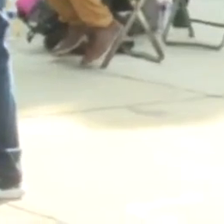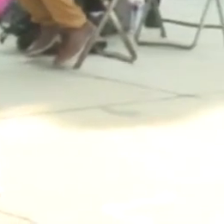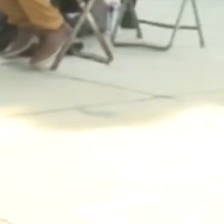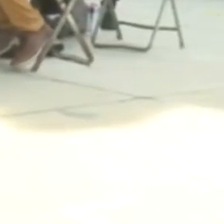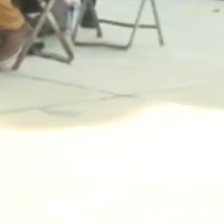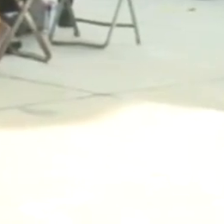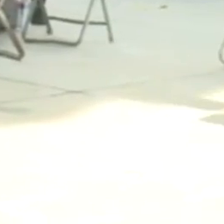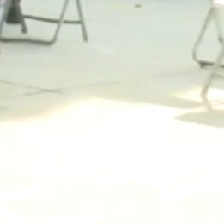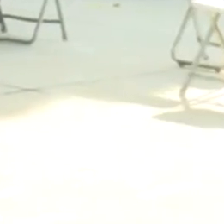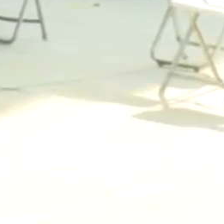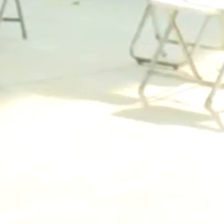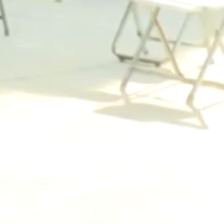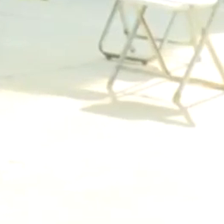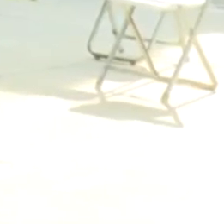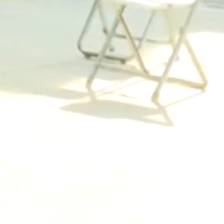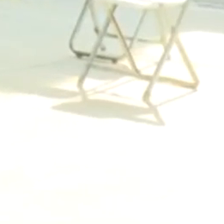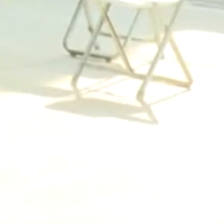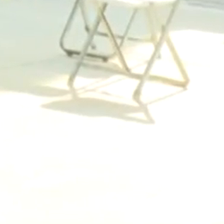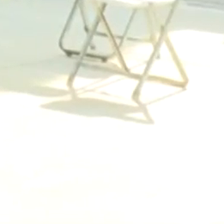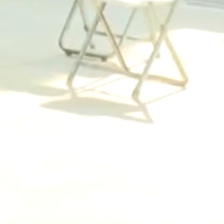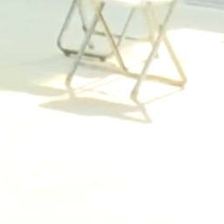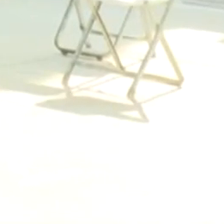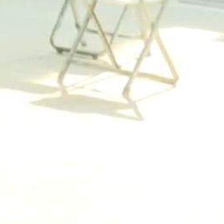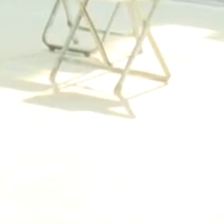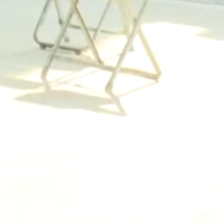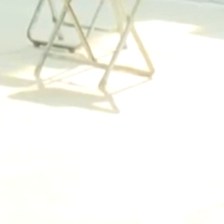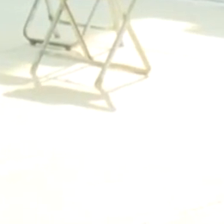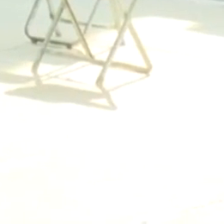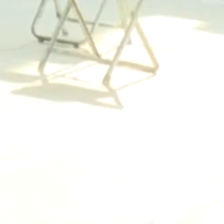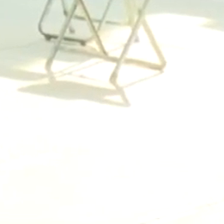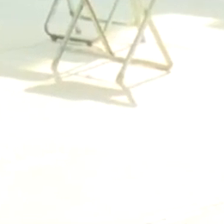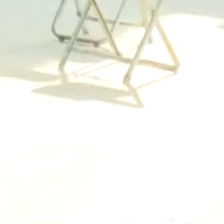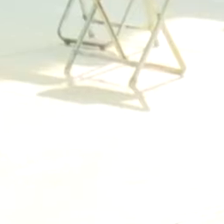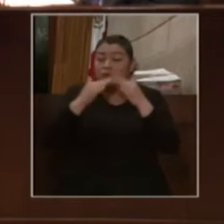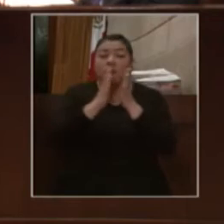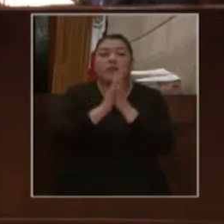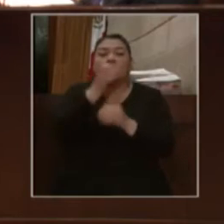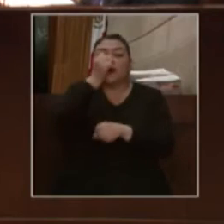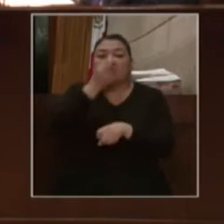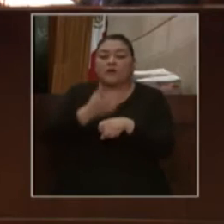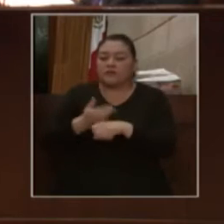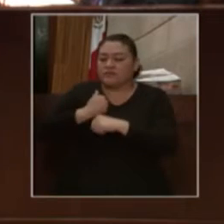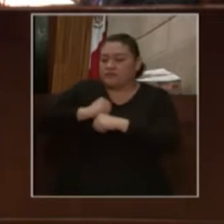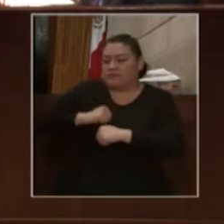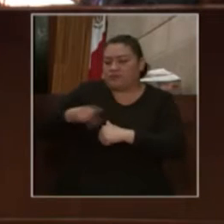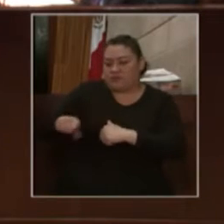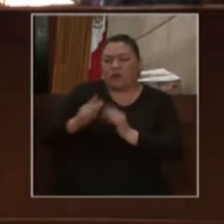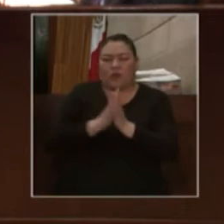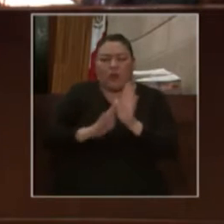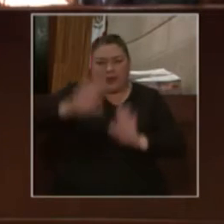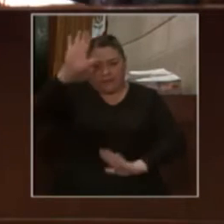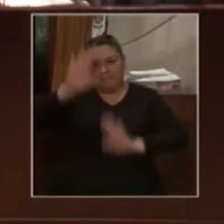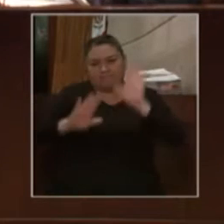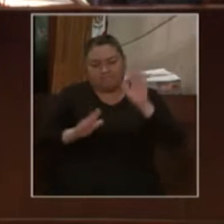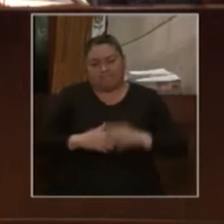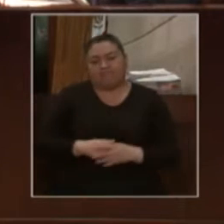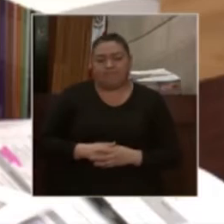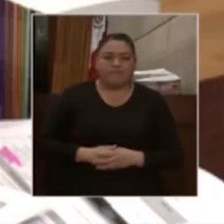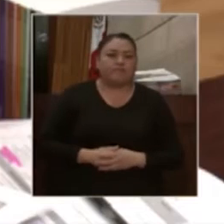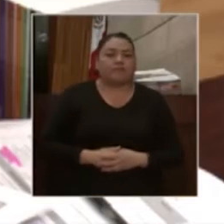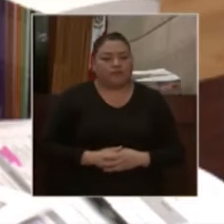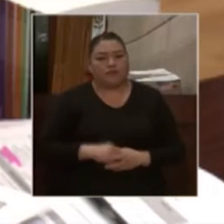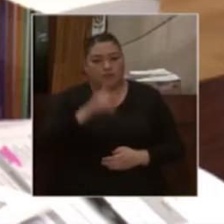fuera de la competencia ante tal evidencia y por unanimidad los magistrados de la sala superior del tribunal electoral